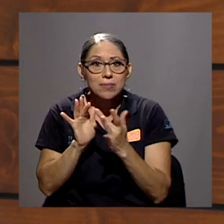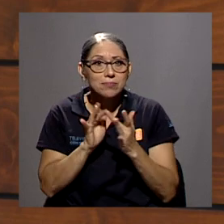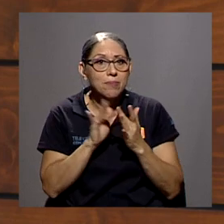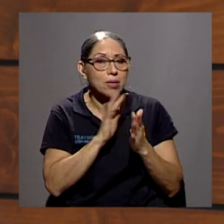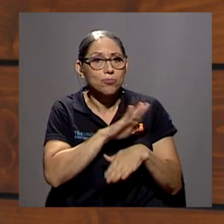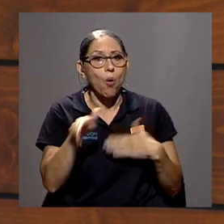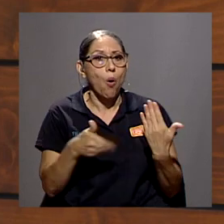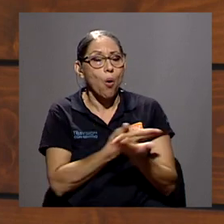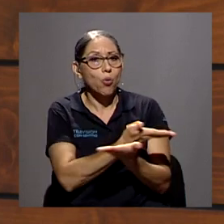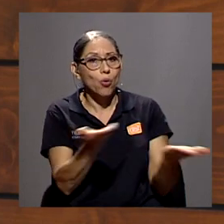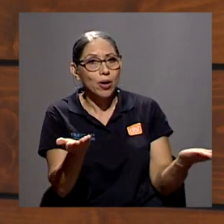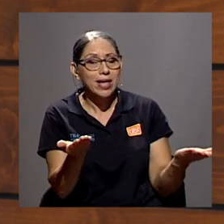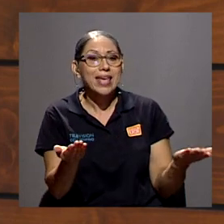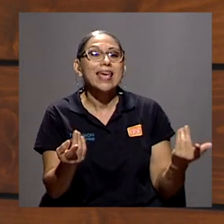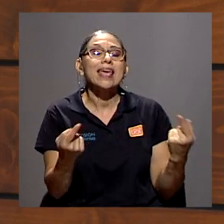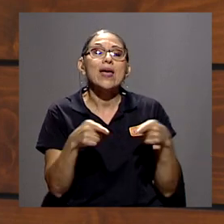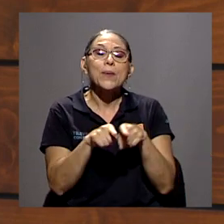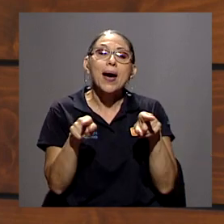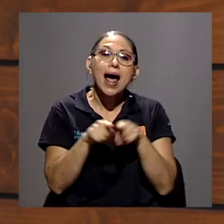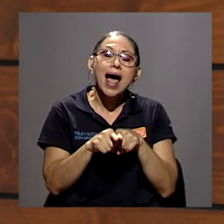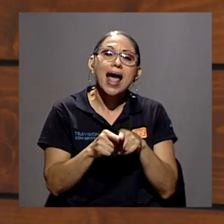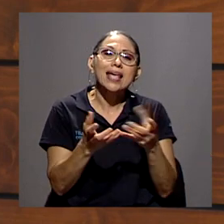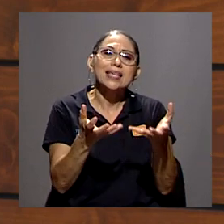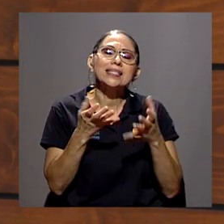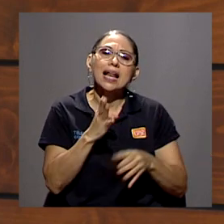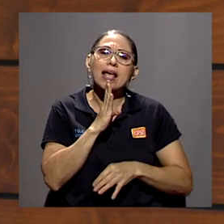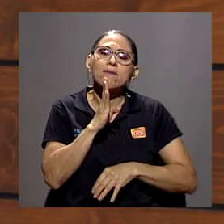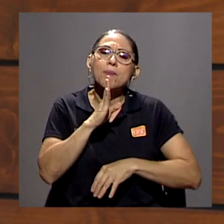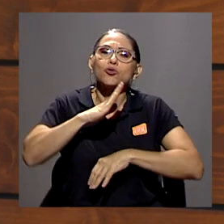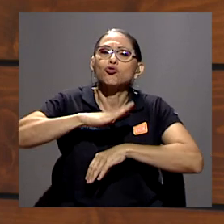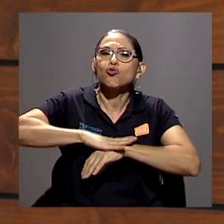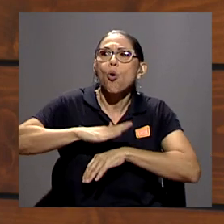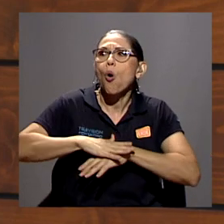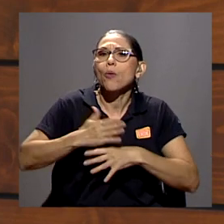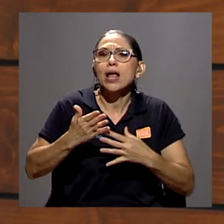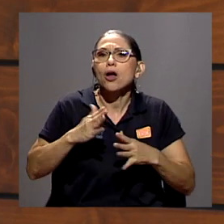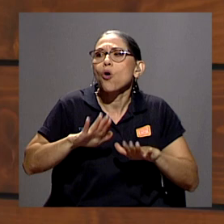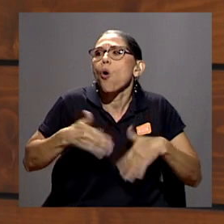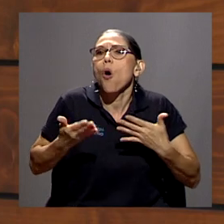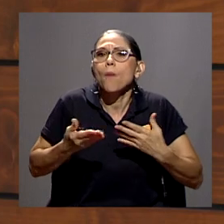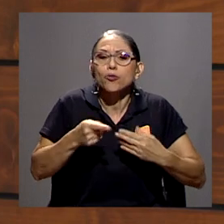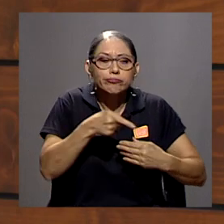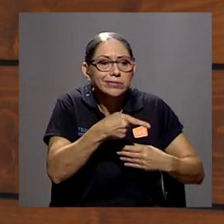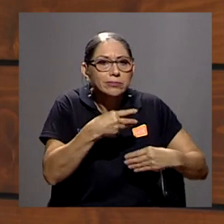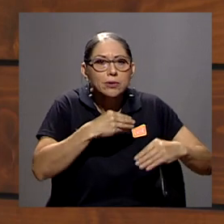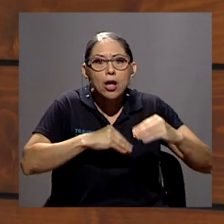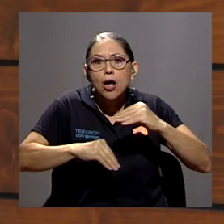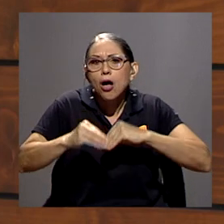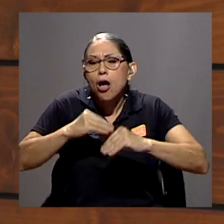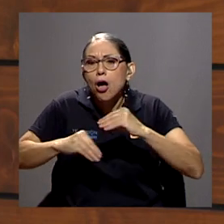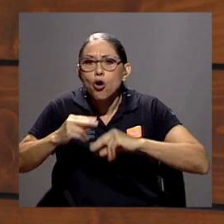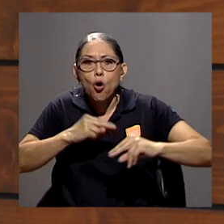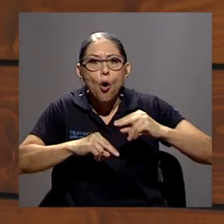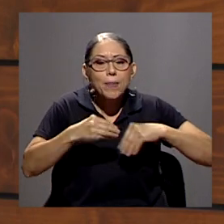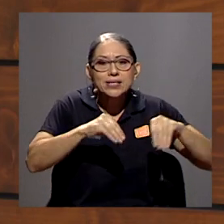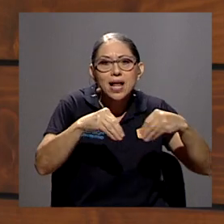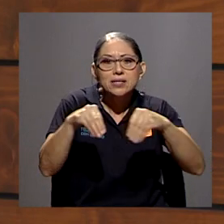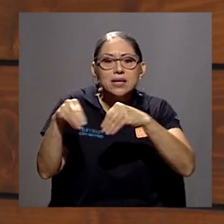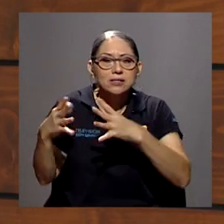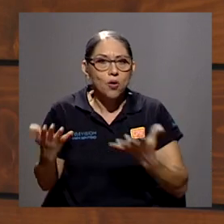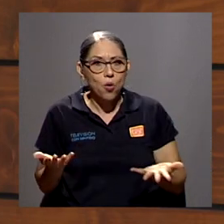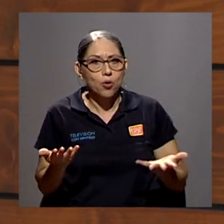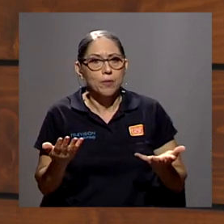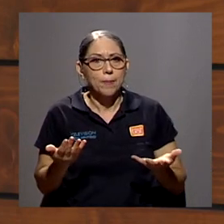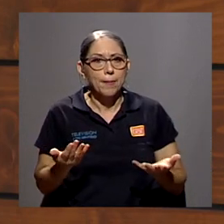ustedes tienen y paralelamente de eso quisiera que hablemos un poquito sobre la comercialización sí que es algo que tiene que ver mucho con eso que usted decía